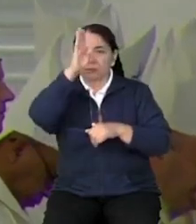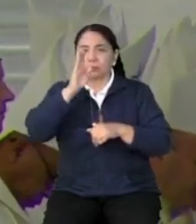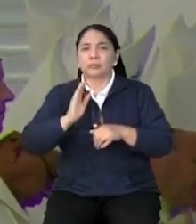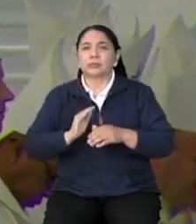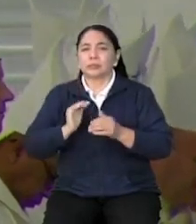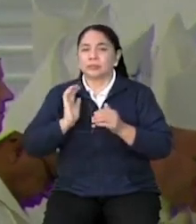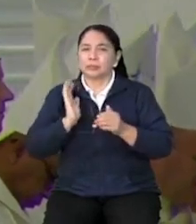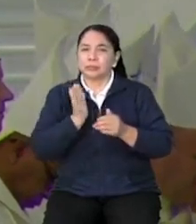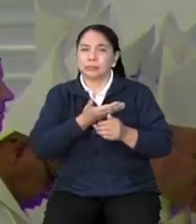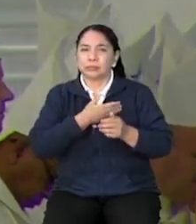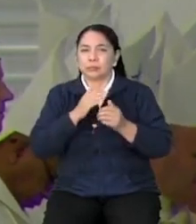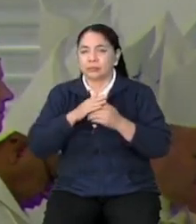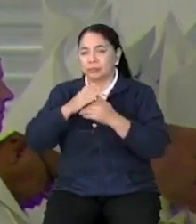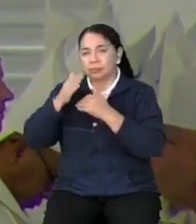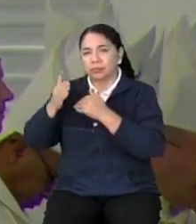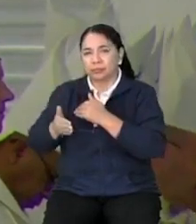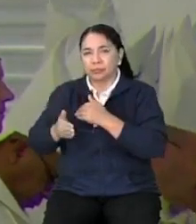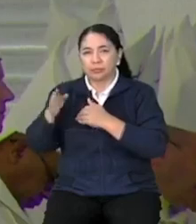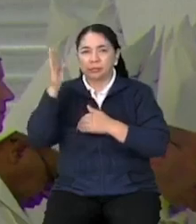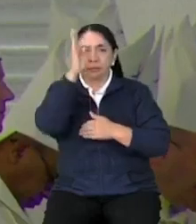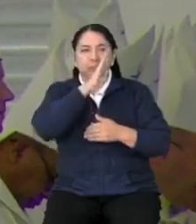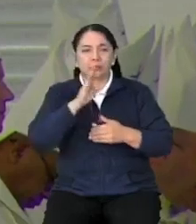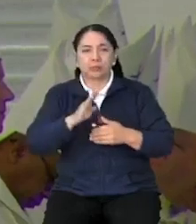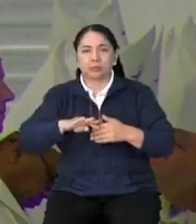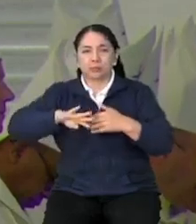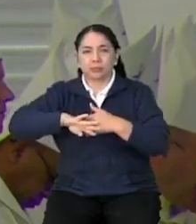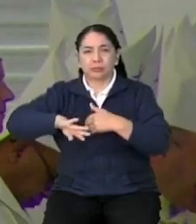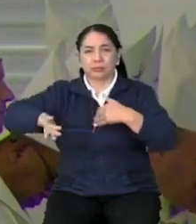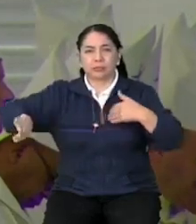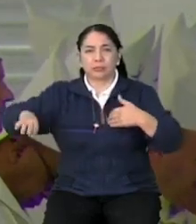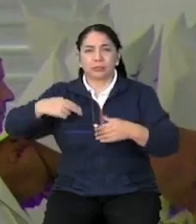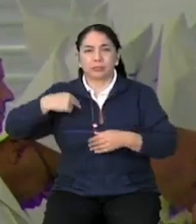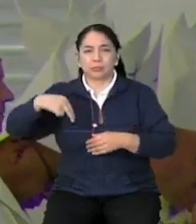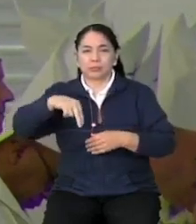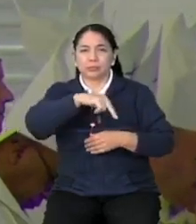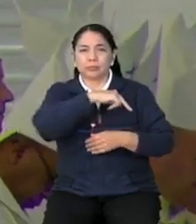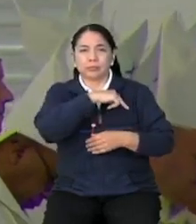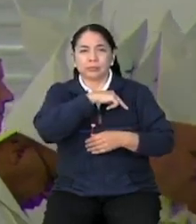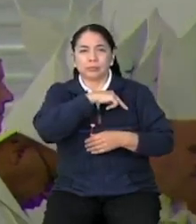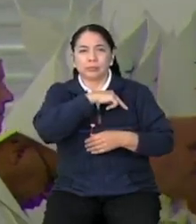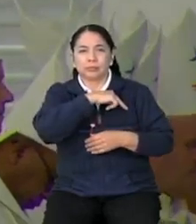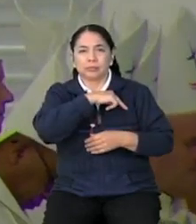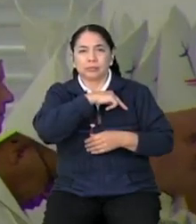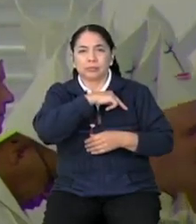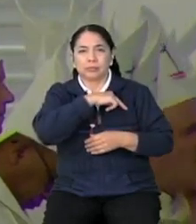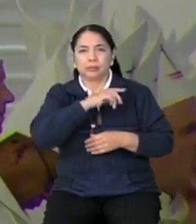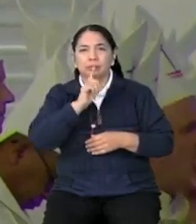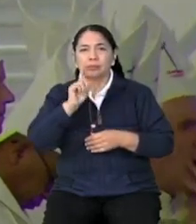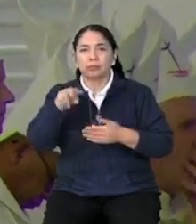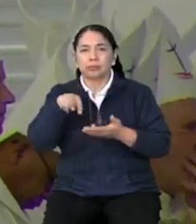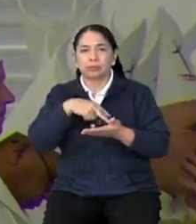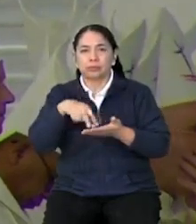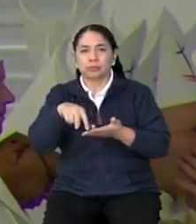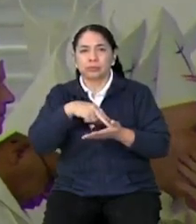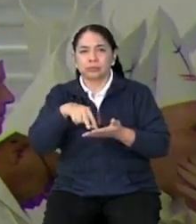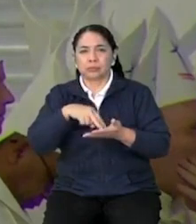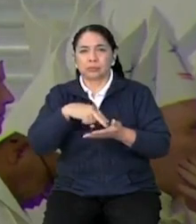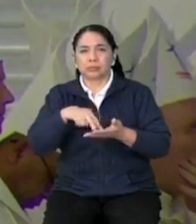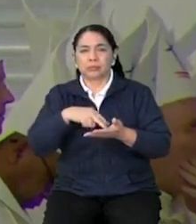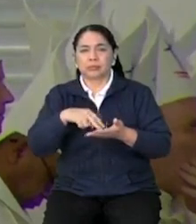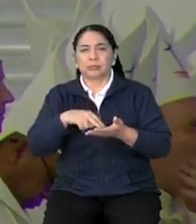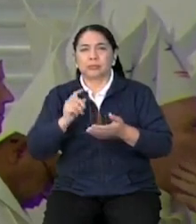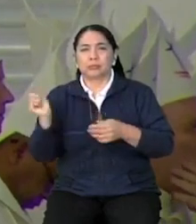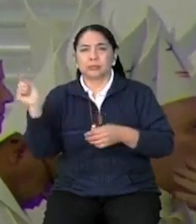lado y que nunca se separará de nosotros es una fiesta a la que